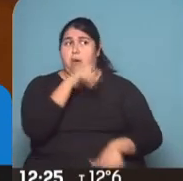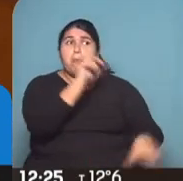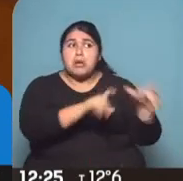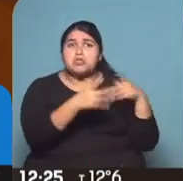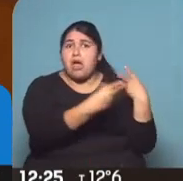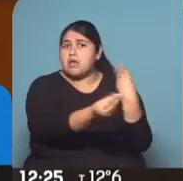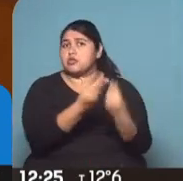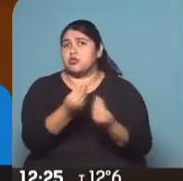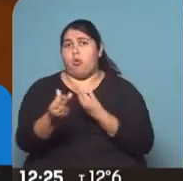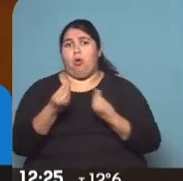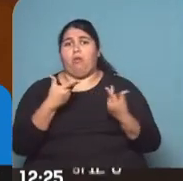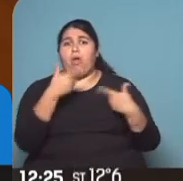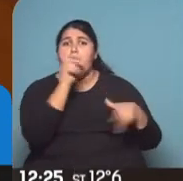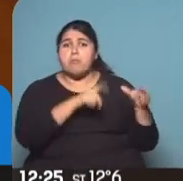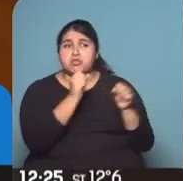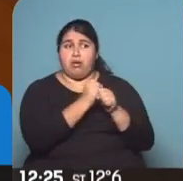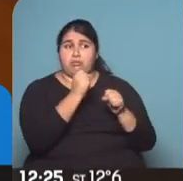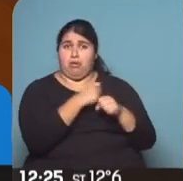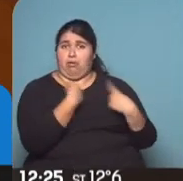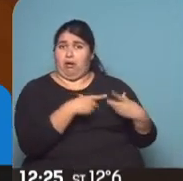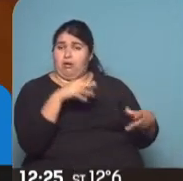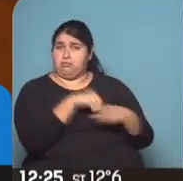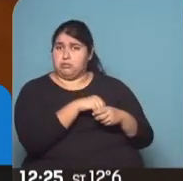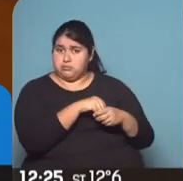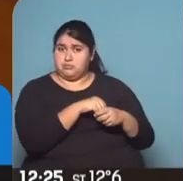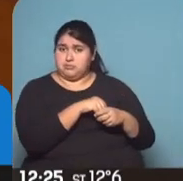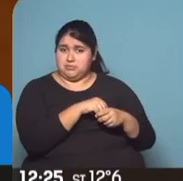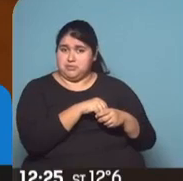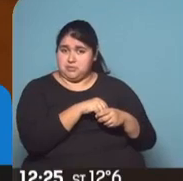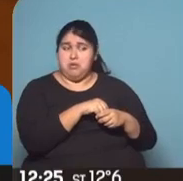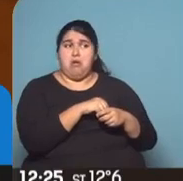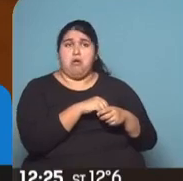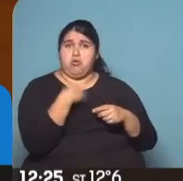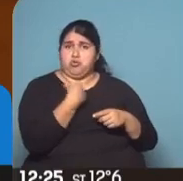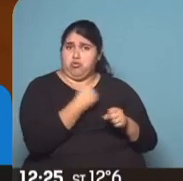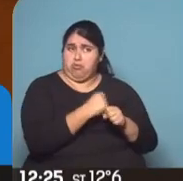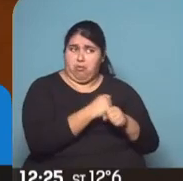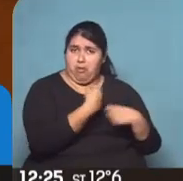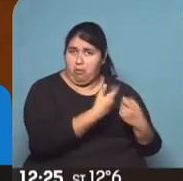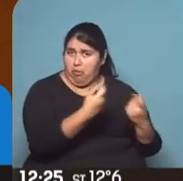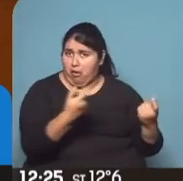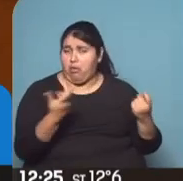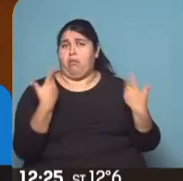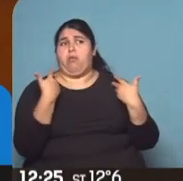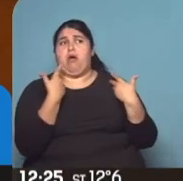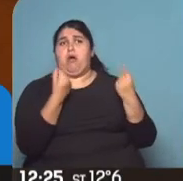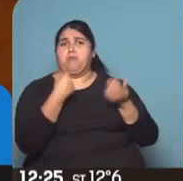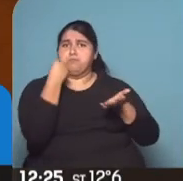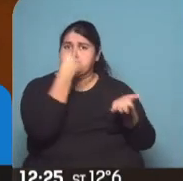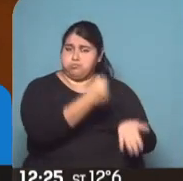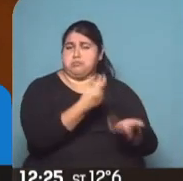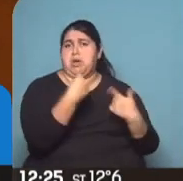a la gente que trabaja con nosotros nosotros vivimos dando mano de obra invirtiendo en argentina y asumiendo